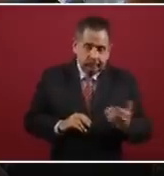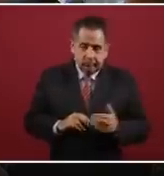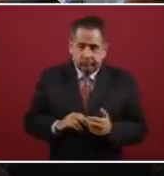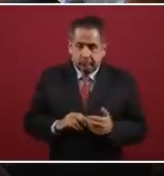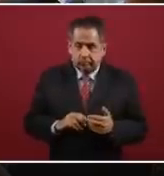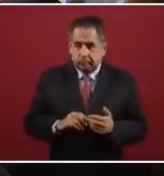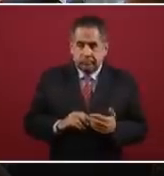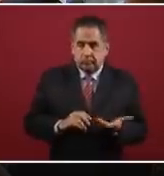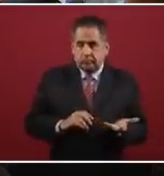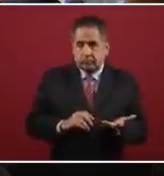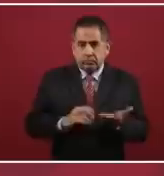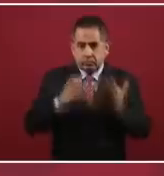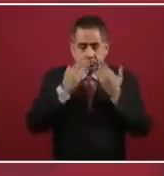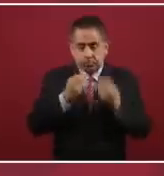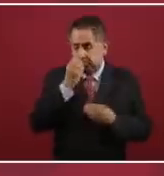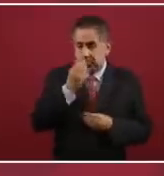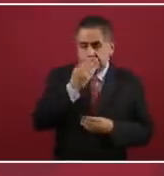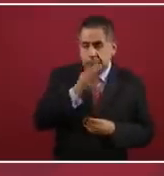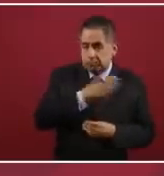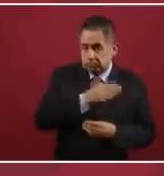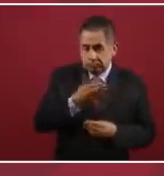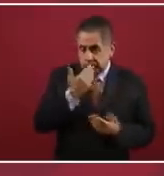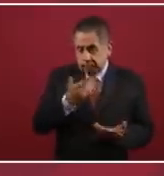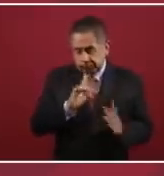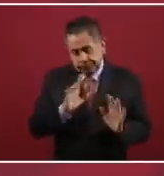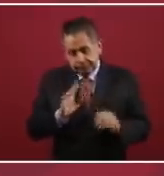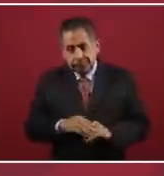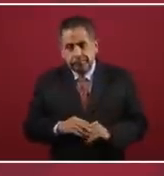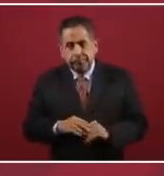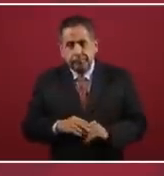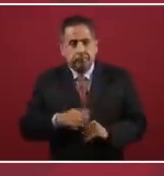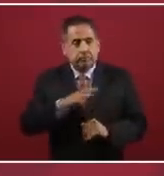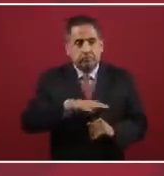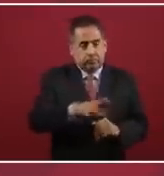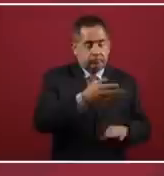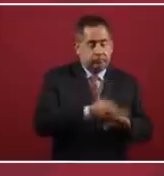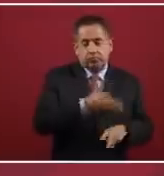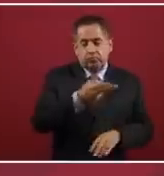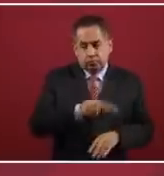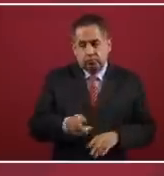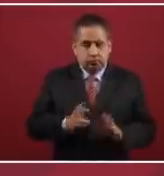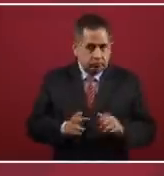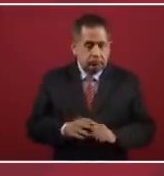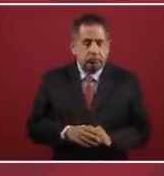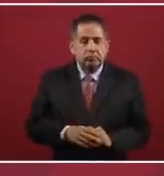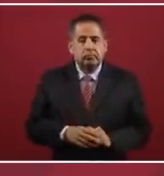la falta de alimentación, porque es una zona muy pobre.